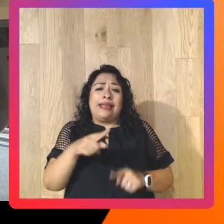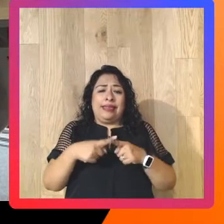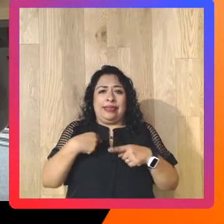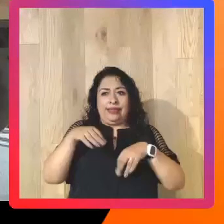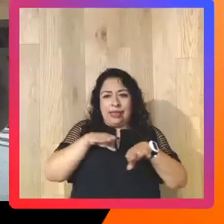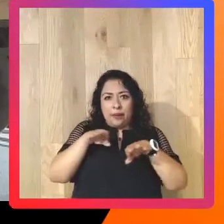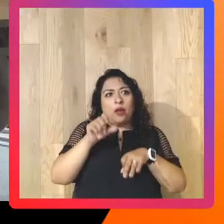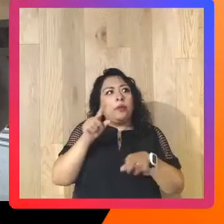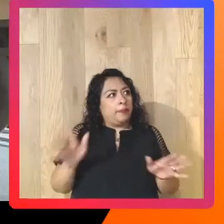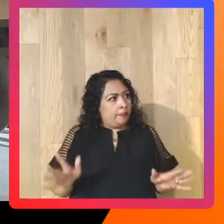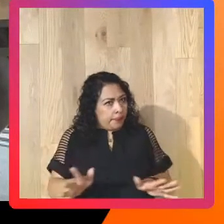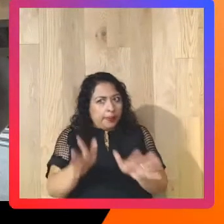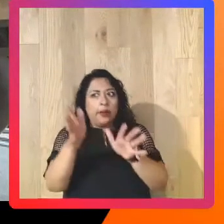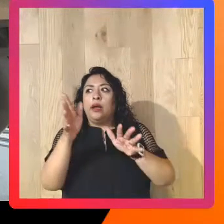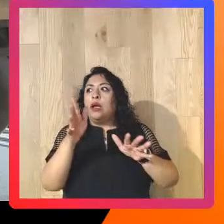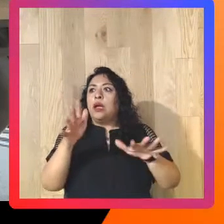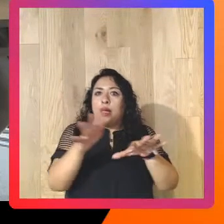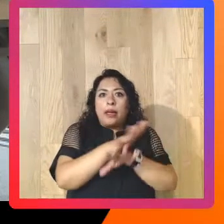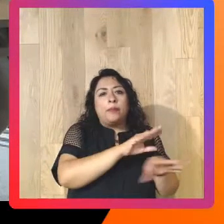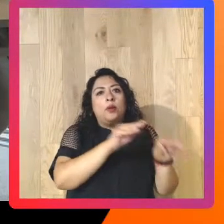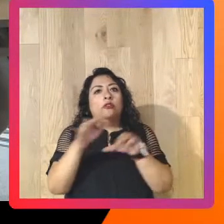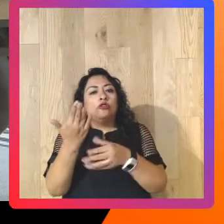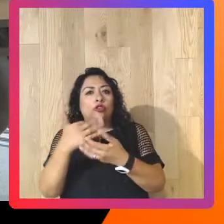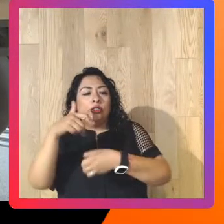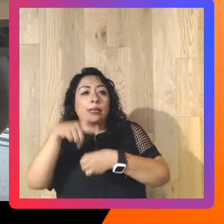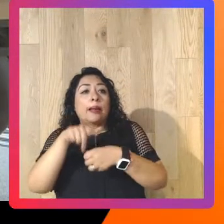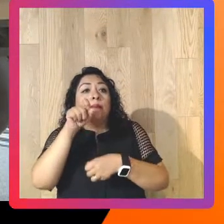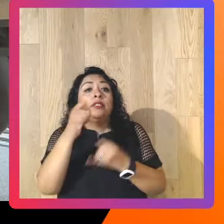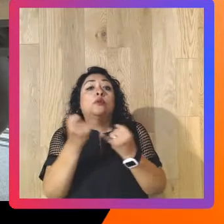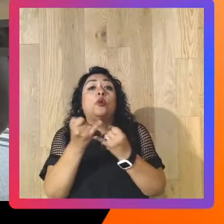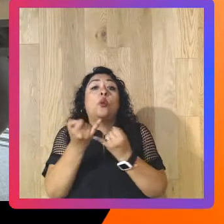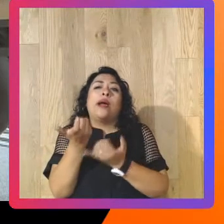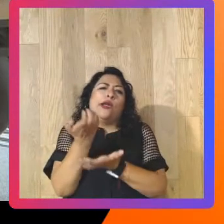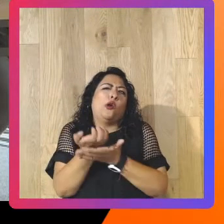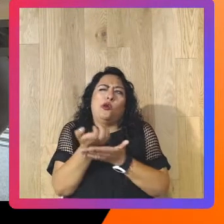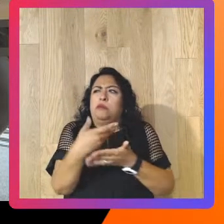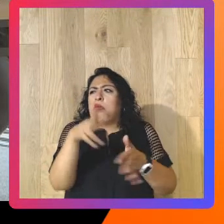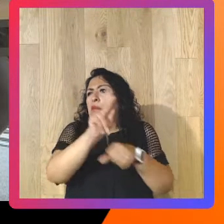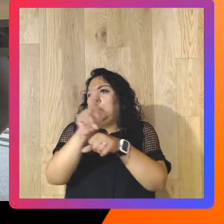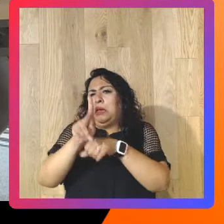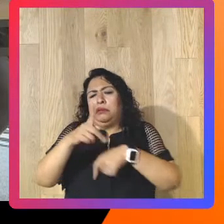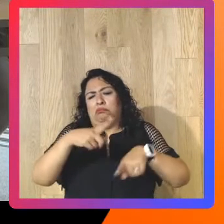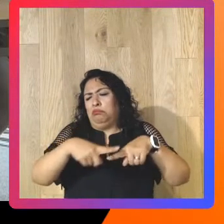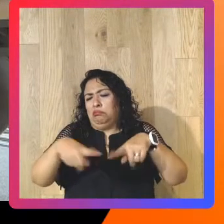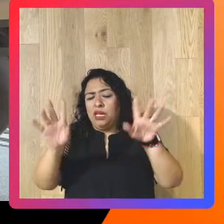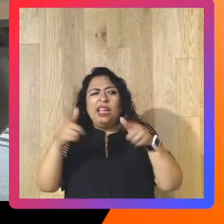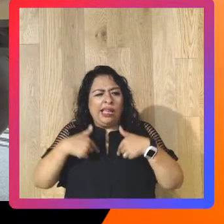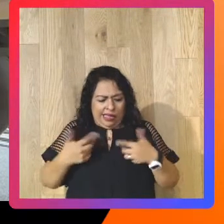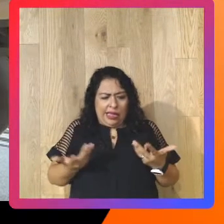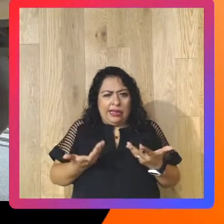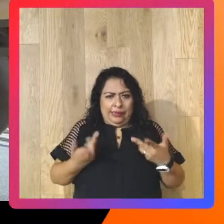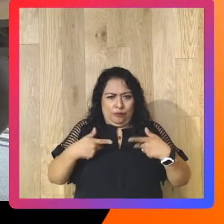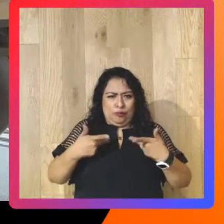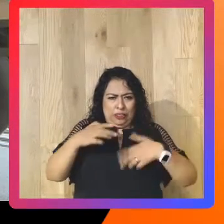trabajo y la promoción de la movilidad social y, desde luego, en la economía de cualquier país. ¿Qué estamos haciendo?